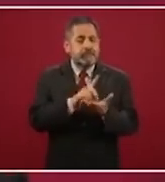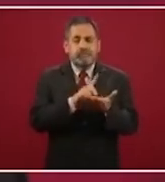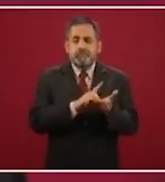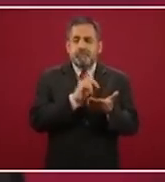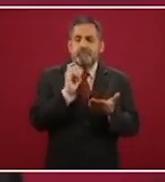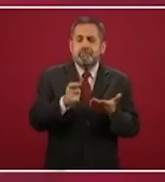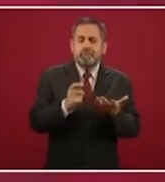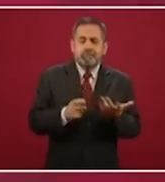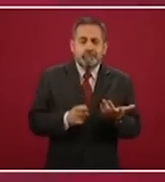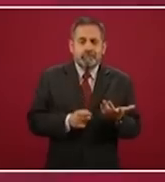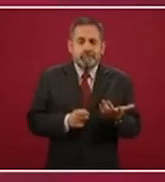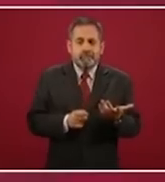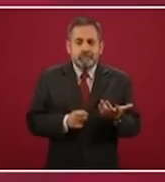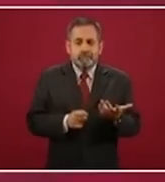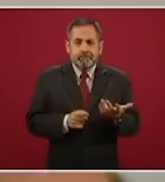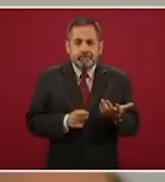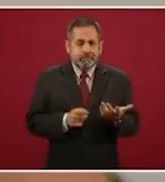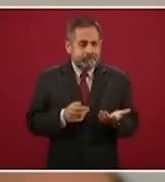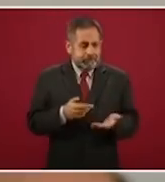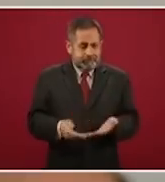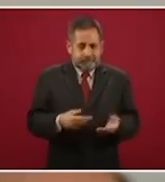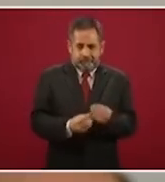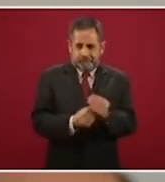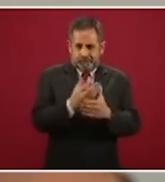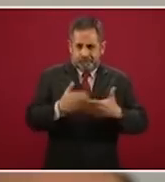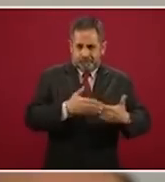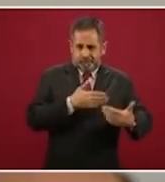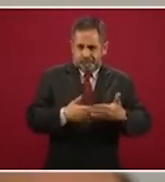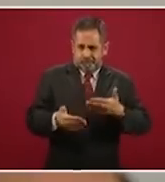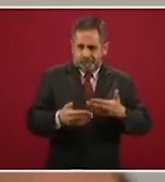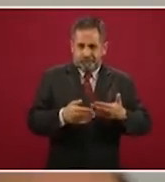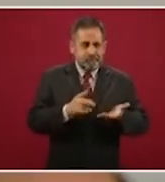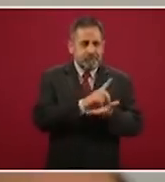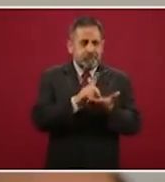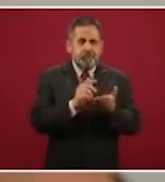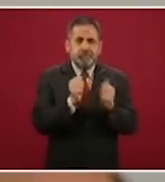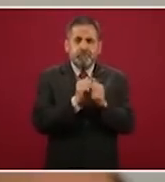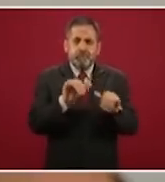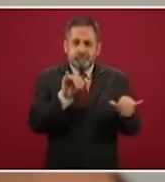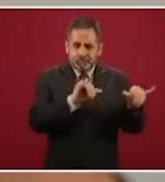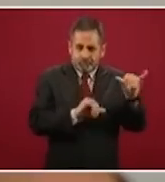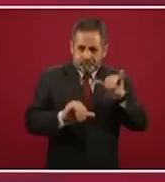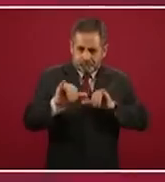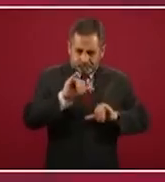drogas de la actualidad, las drogas químicas,